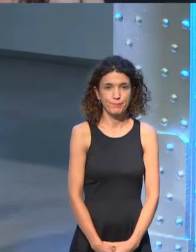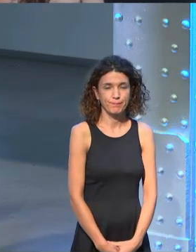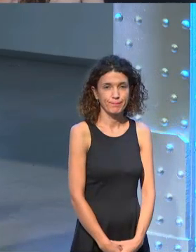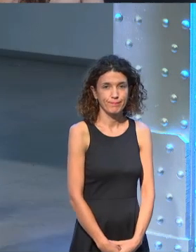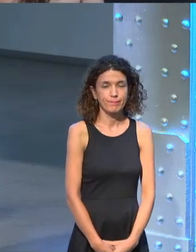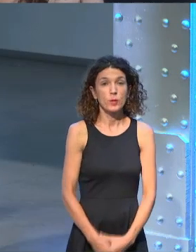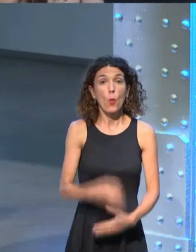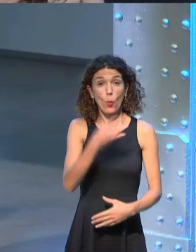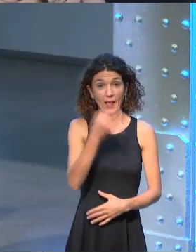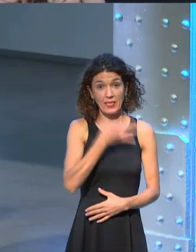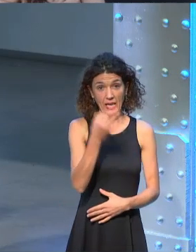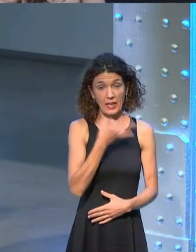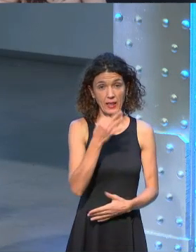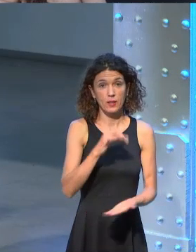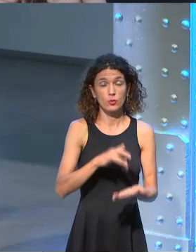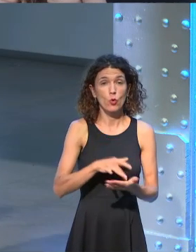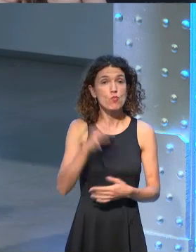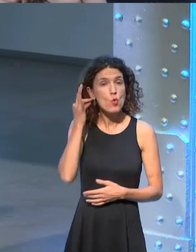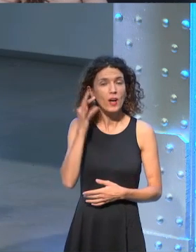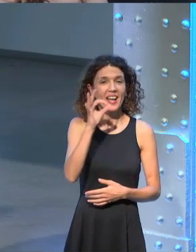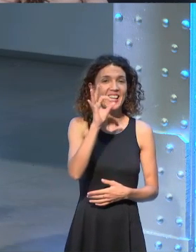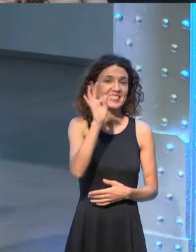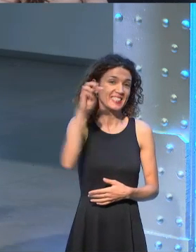Bueno, buenas tardes. Yo soy mujer STEM.